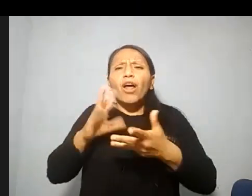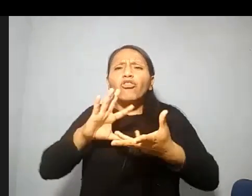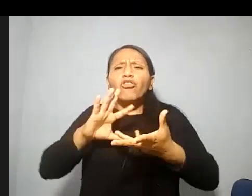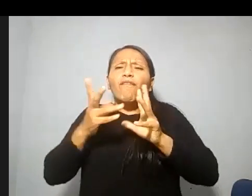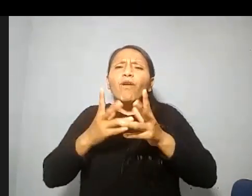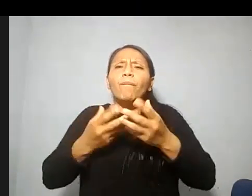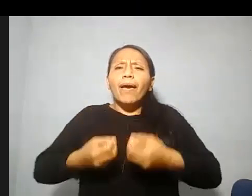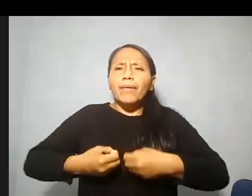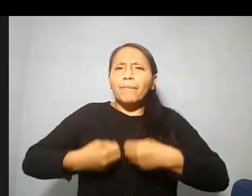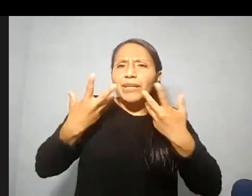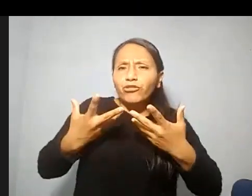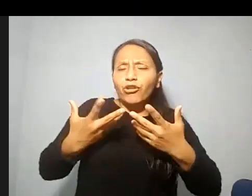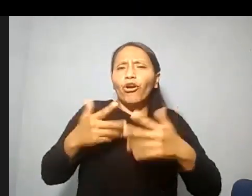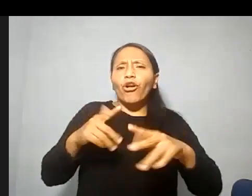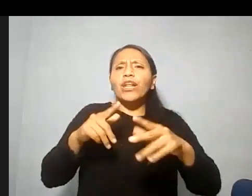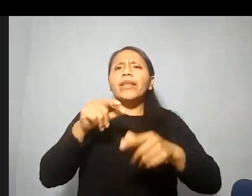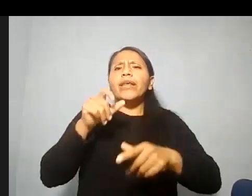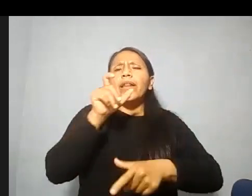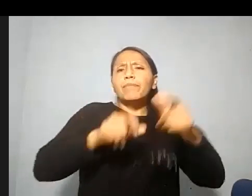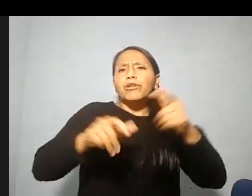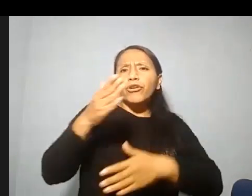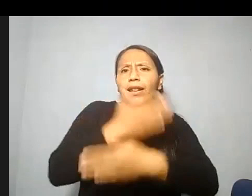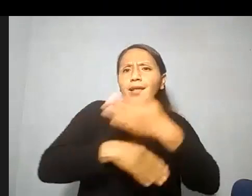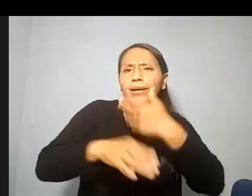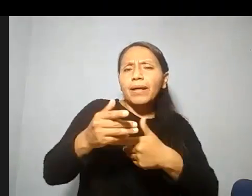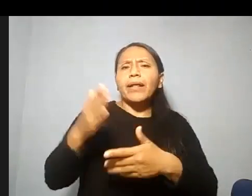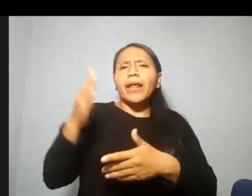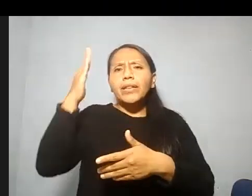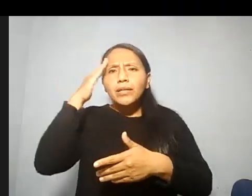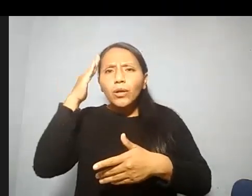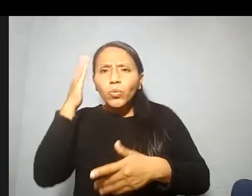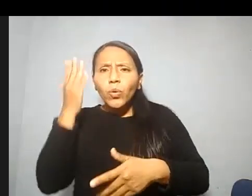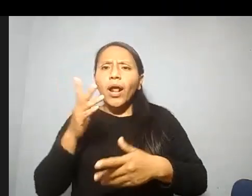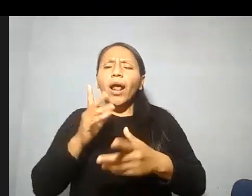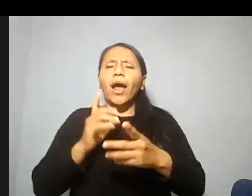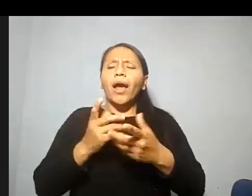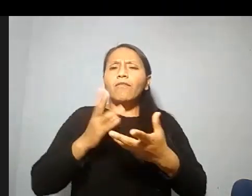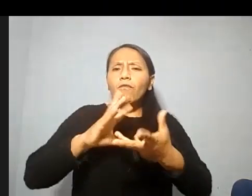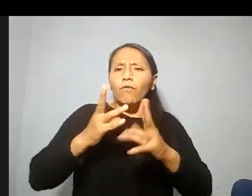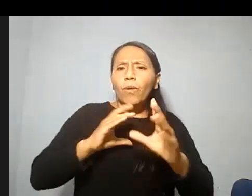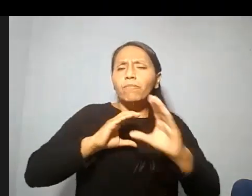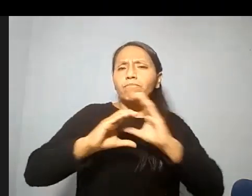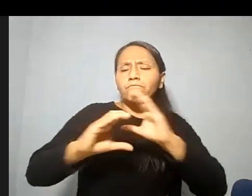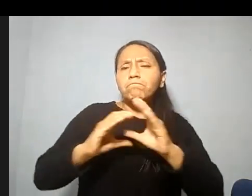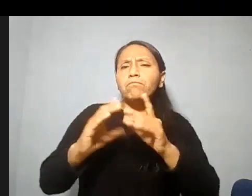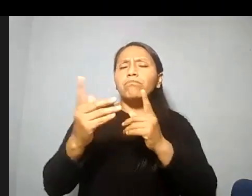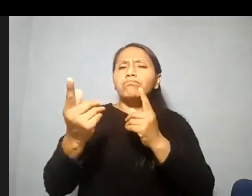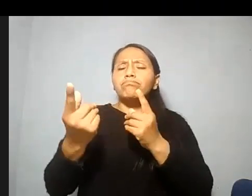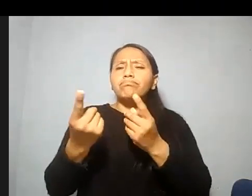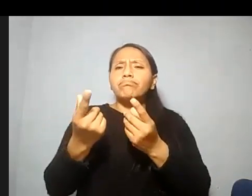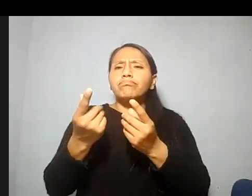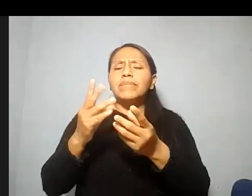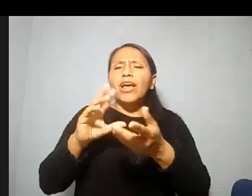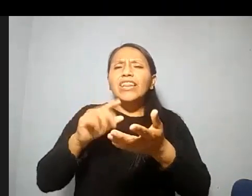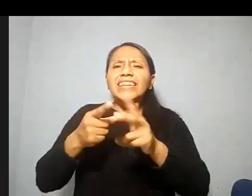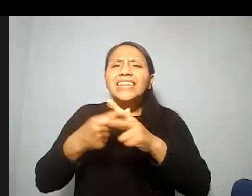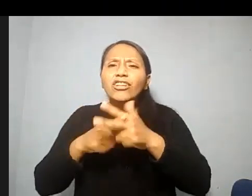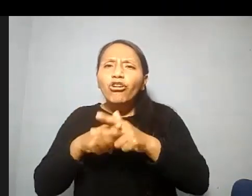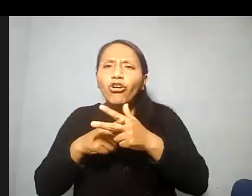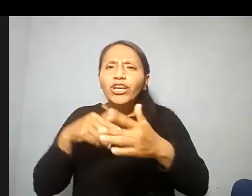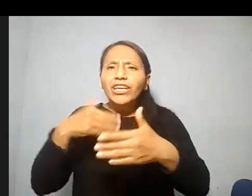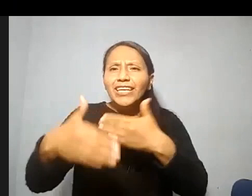otras discapacidades como las discapacidades intelectuales o los acercamientos con tiflotecnologías como